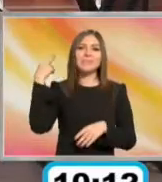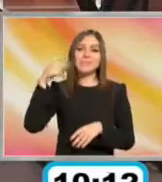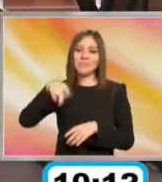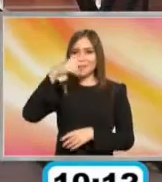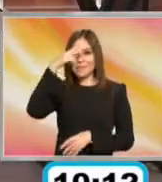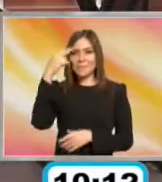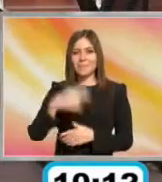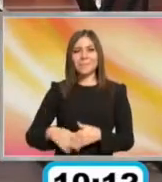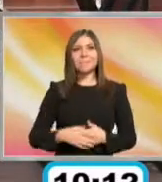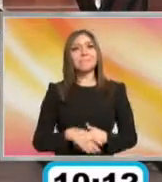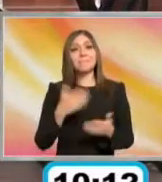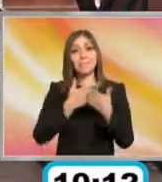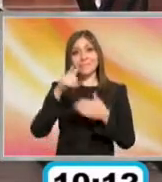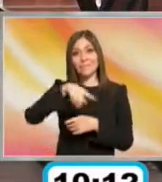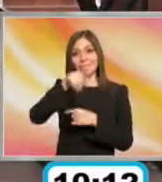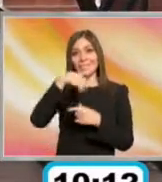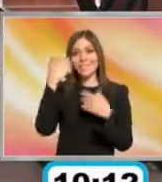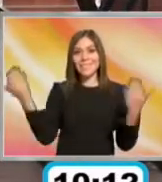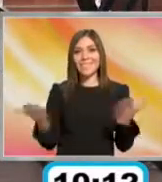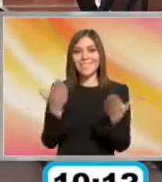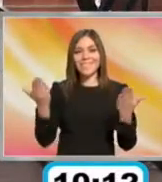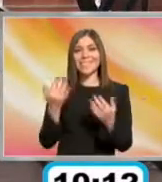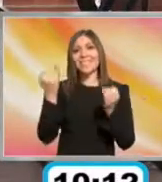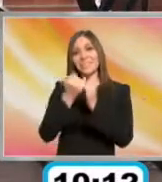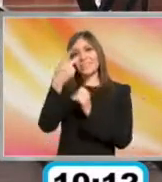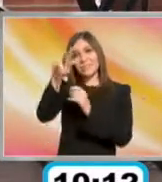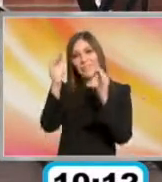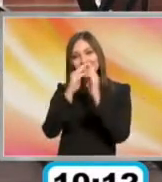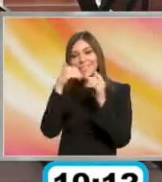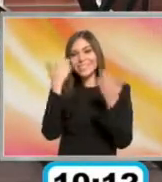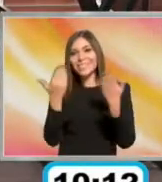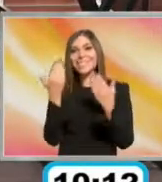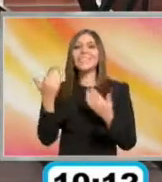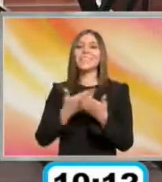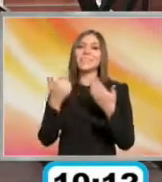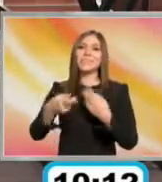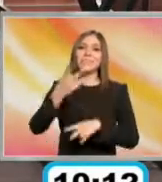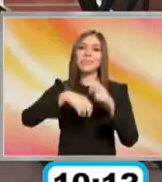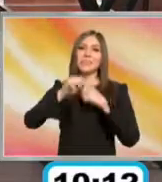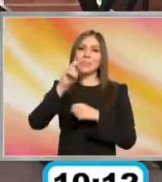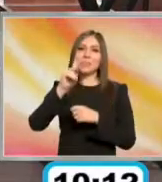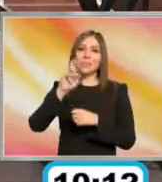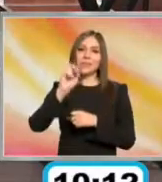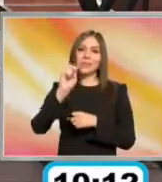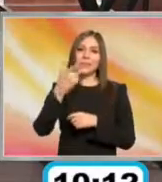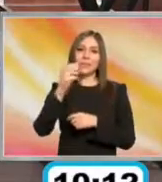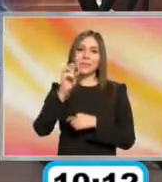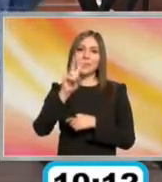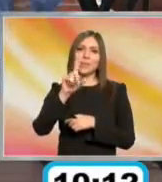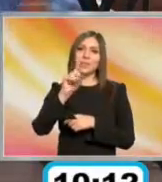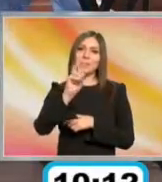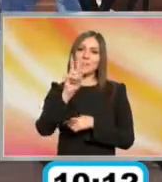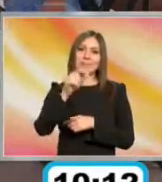muchachos. Aquí en el estudio quieren bailar. Sí, cómo no. Y en casita también están con nosotros el Super Show de...